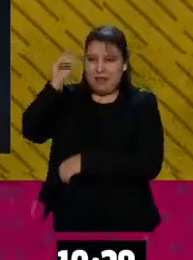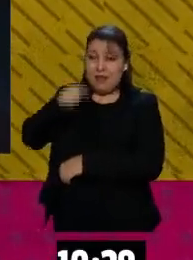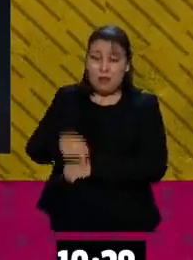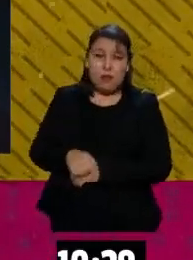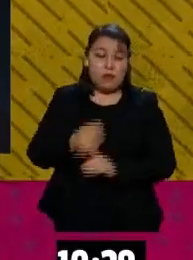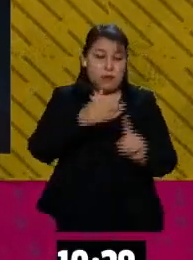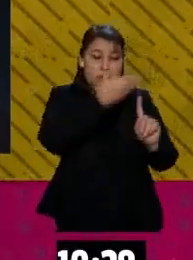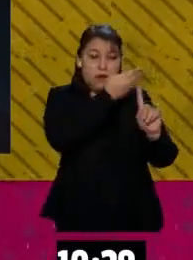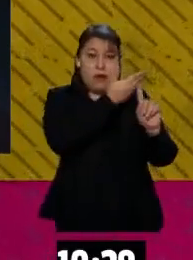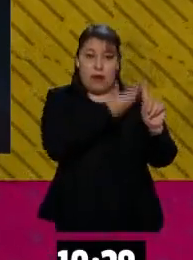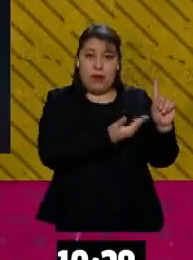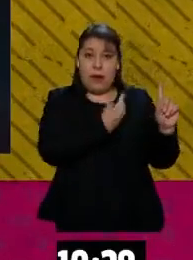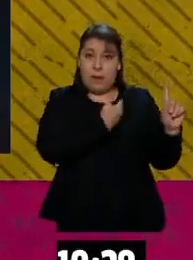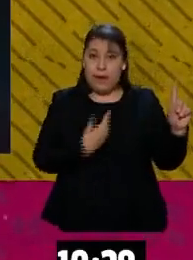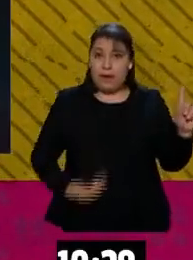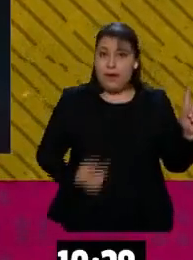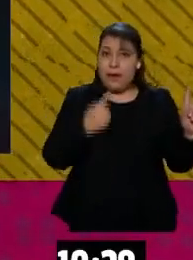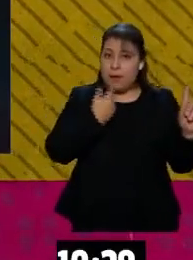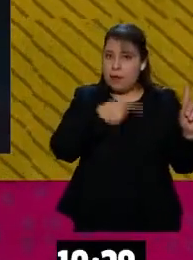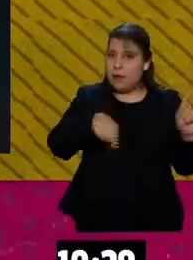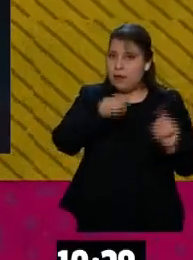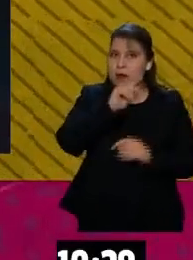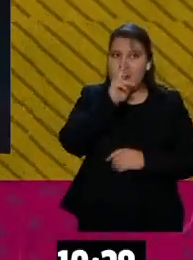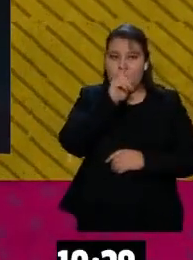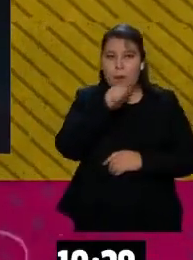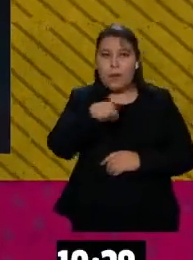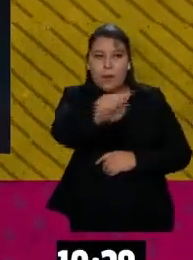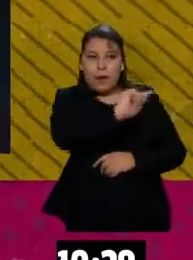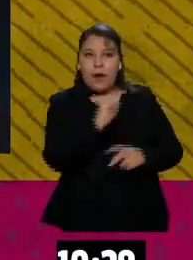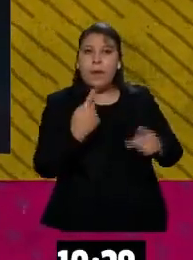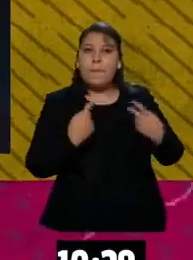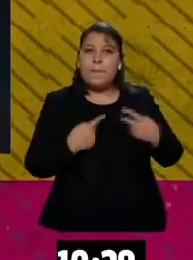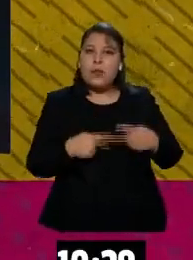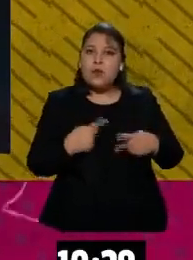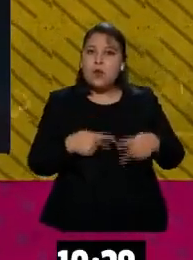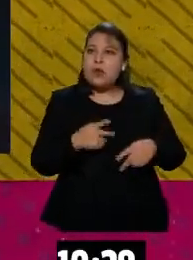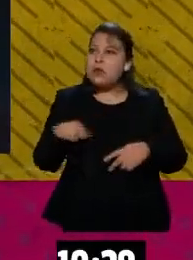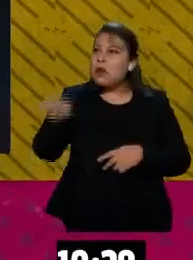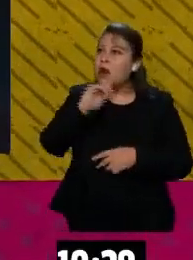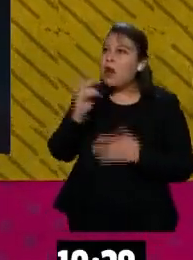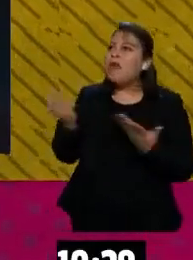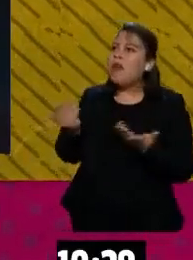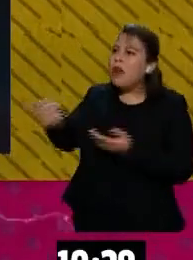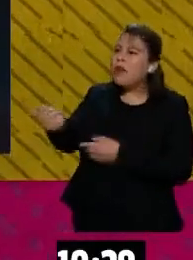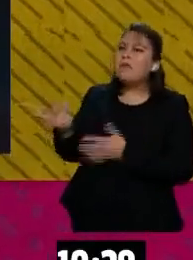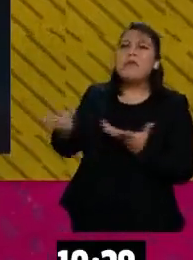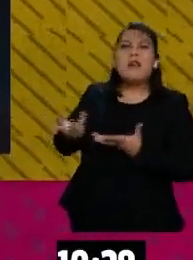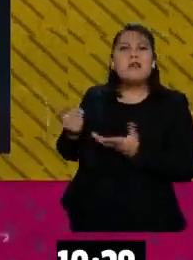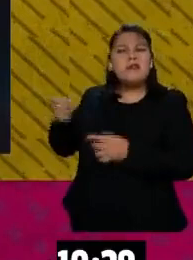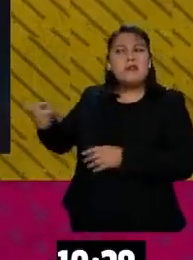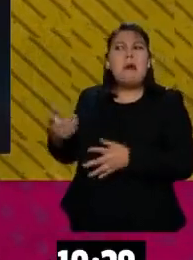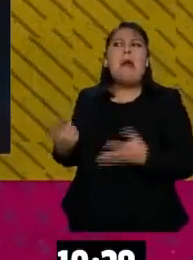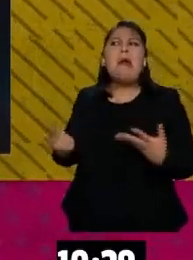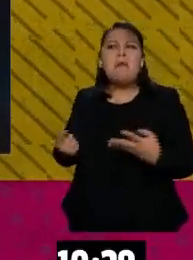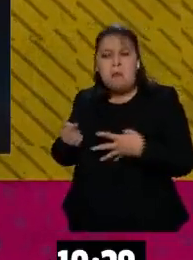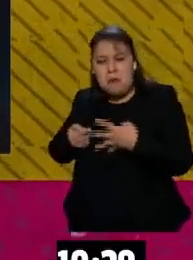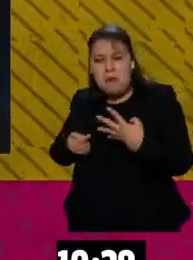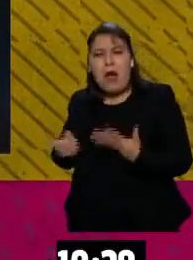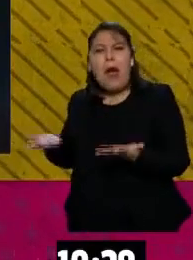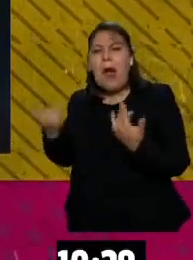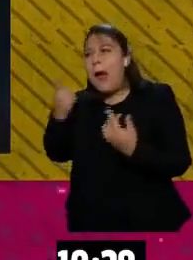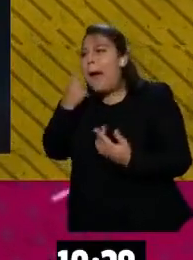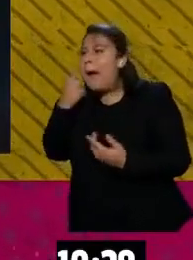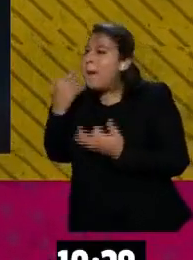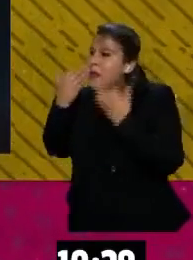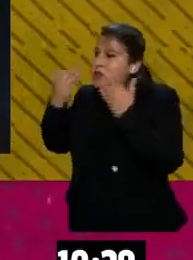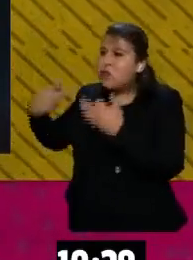lo que la gente hable de este personaje, y por eso lo ha puesto a que le chambee, a que le dé duro, para que recomponga la imagen, no nada más